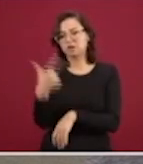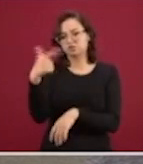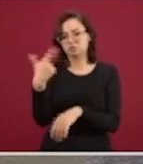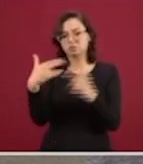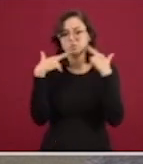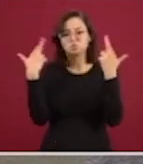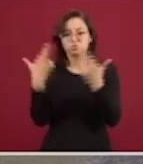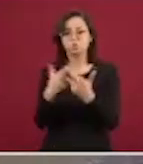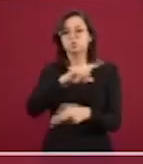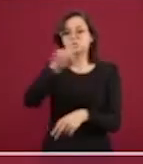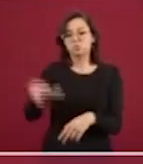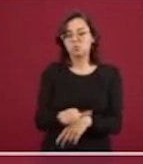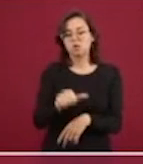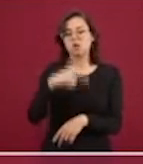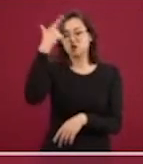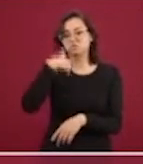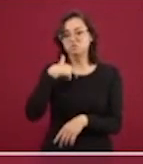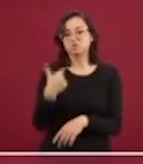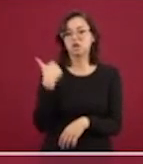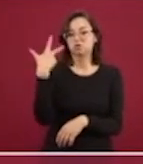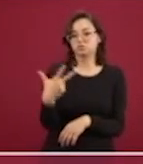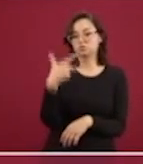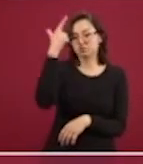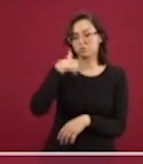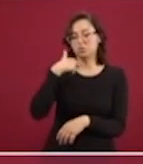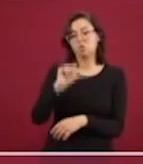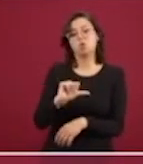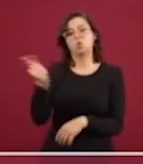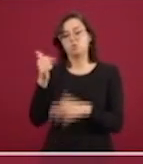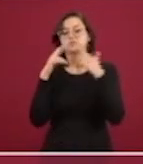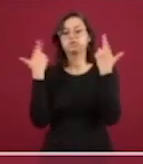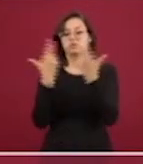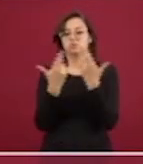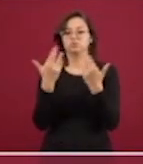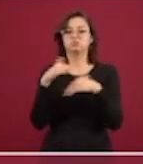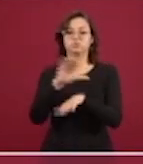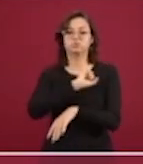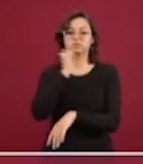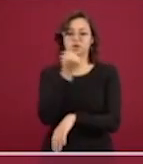12, y luego en la noche, a las 8, tenemos otra reunión de salud.